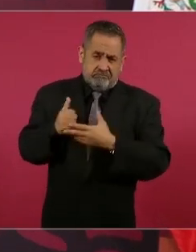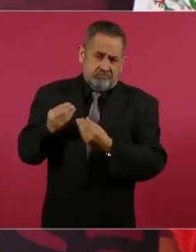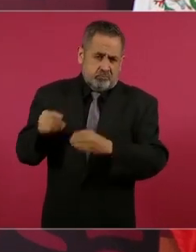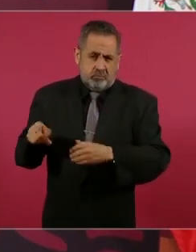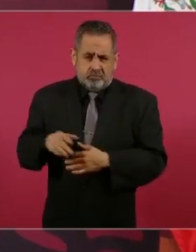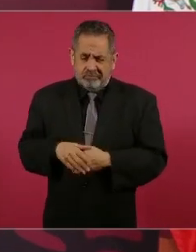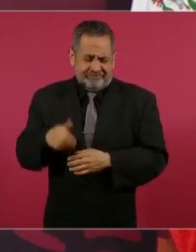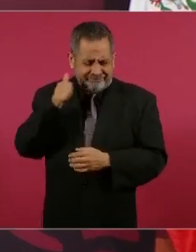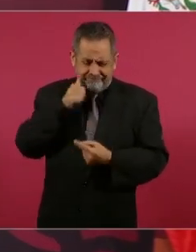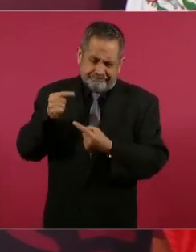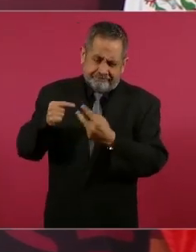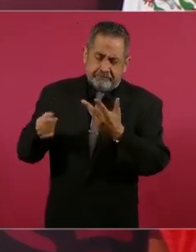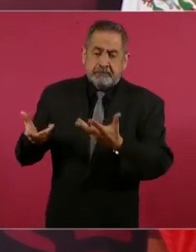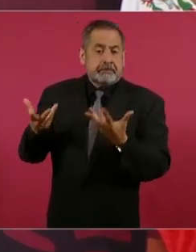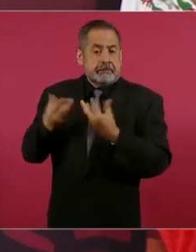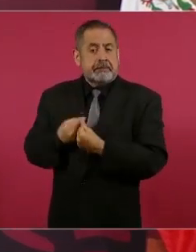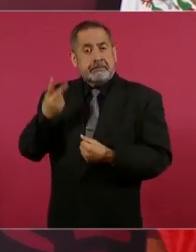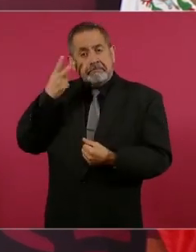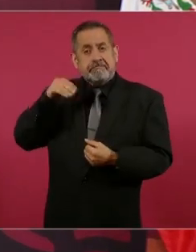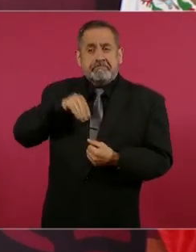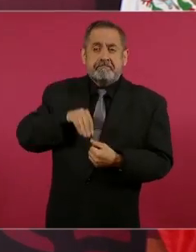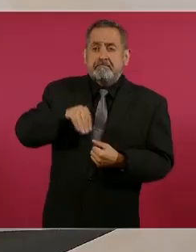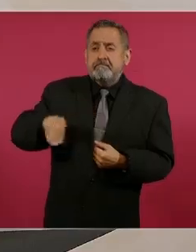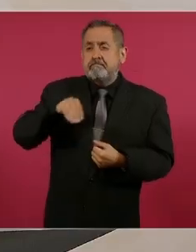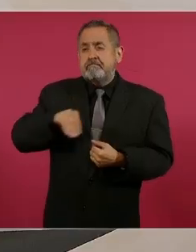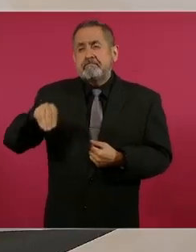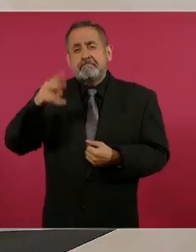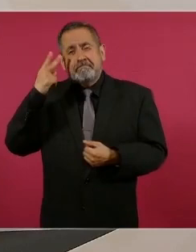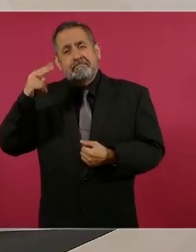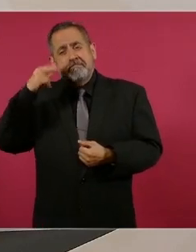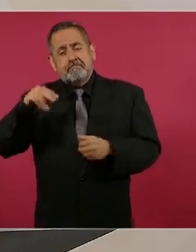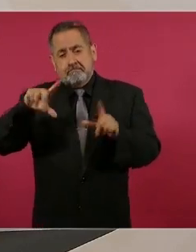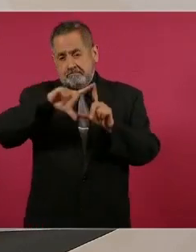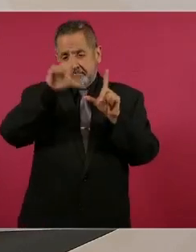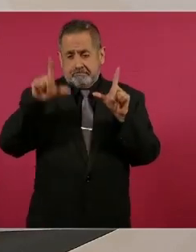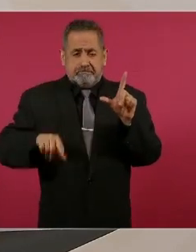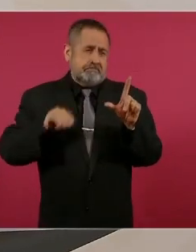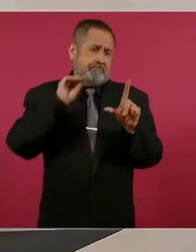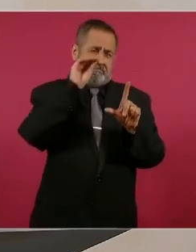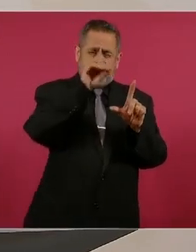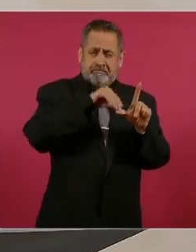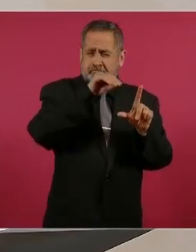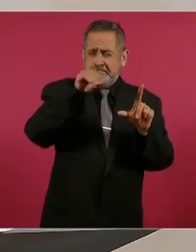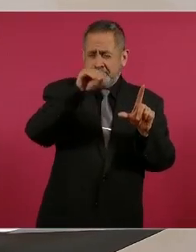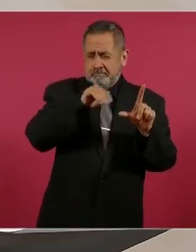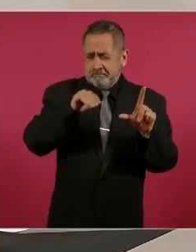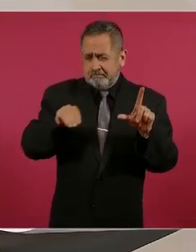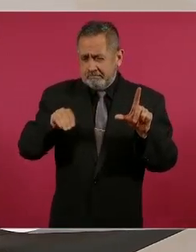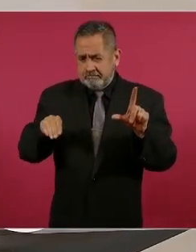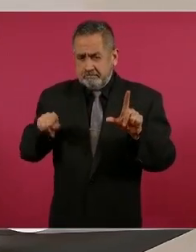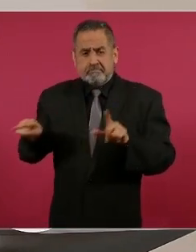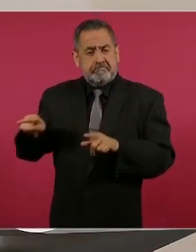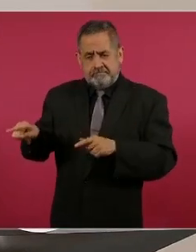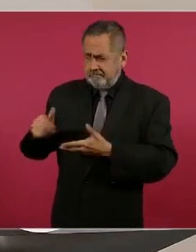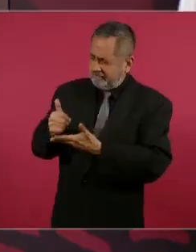Me ayuda en todo el recorrido por México durante mucho